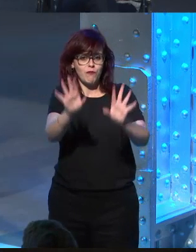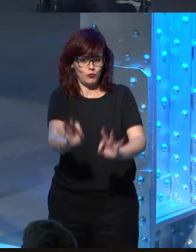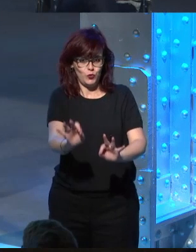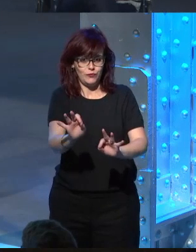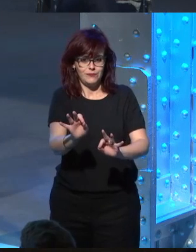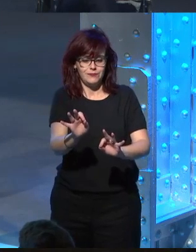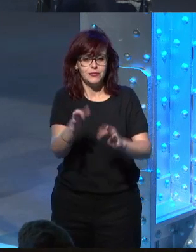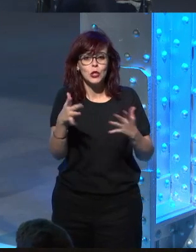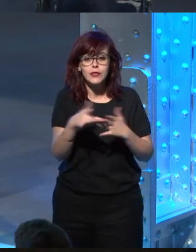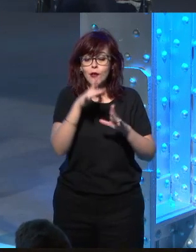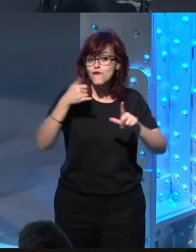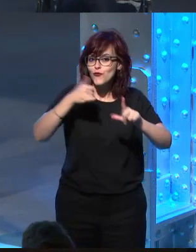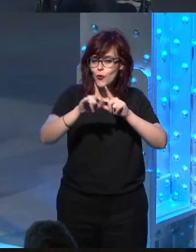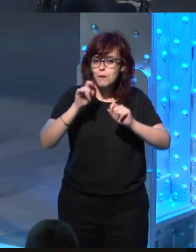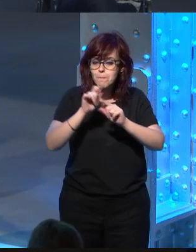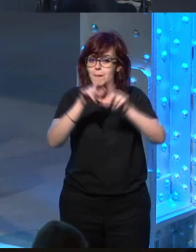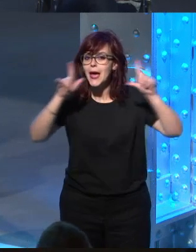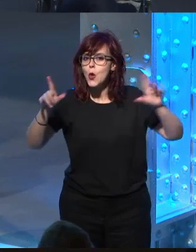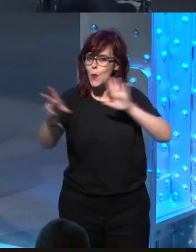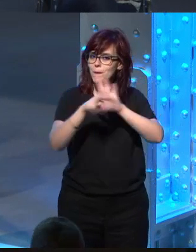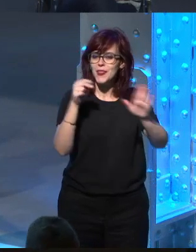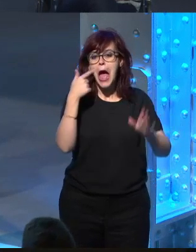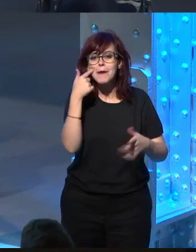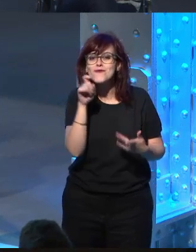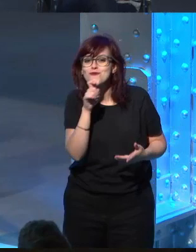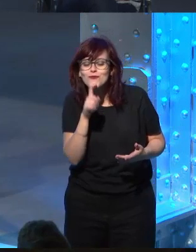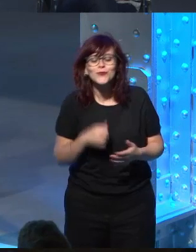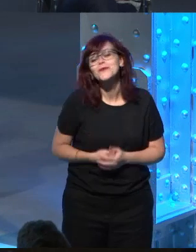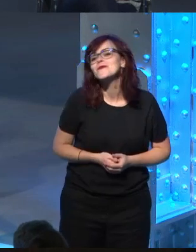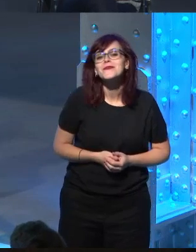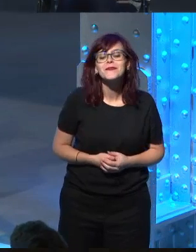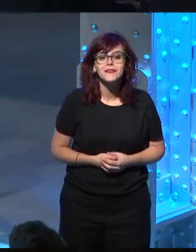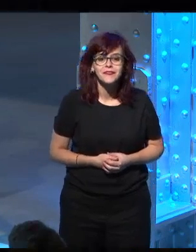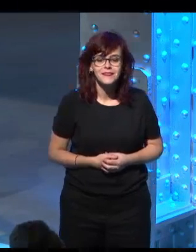hagáis una idea antes de verlo en YouTube, vamos a soltar un vídeo para ver cómo es esto.